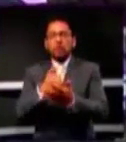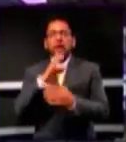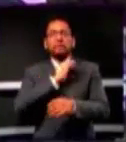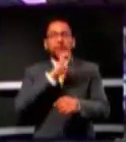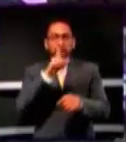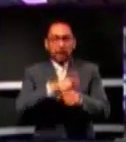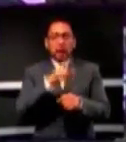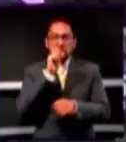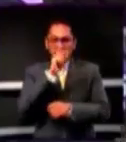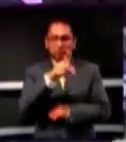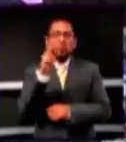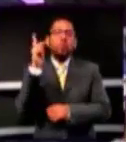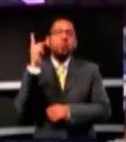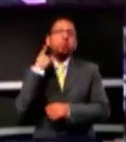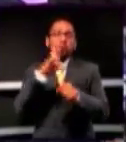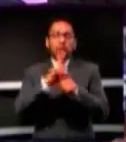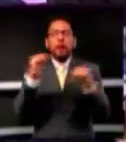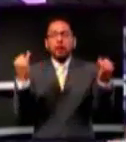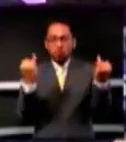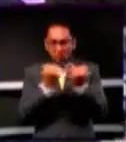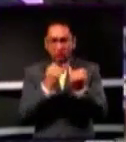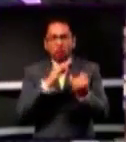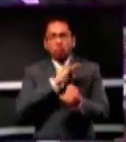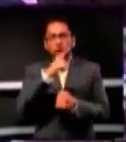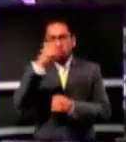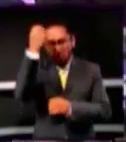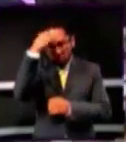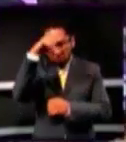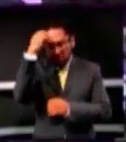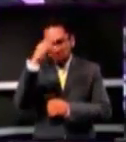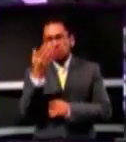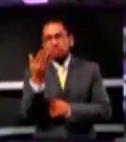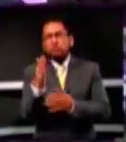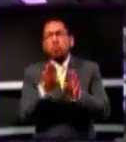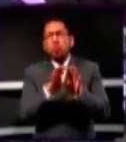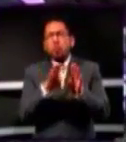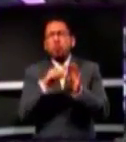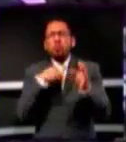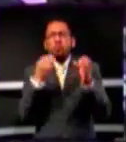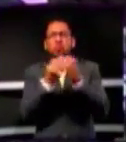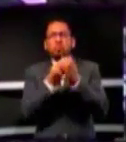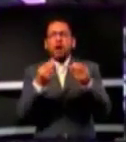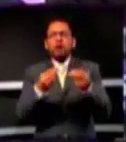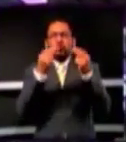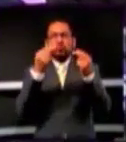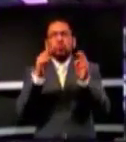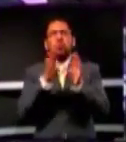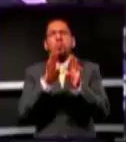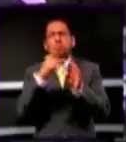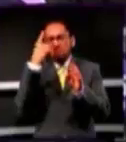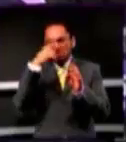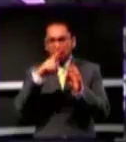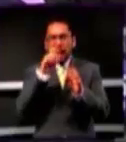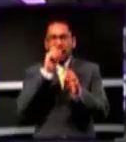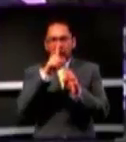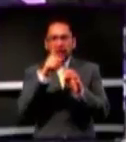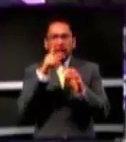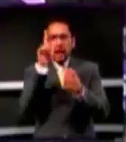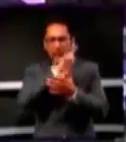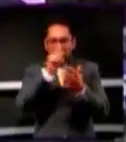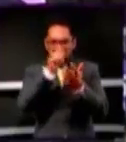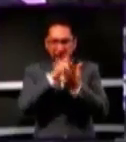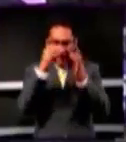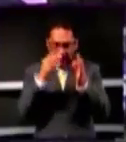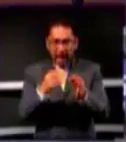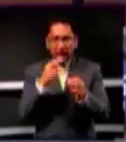la Procuraduría también se le puede pedir su opinión acerca de un caso, un asunto y de una interpretación incluso en materia legal. Uh-huh.